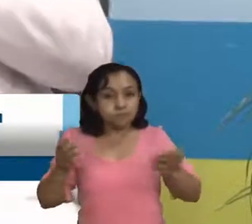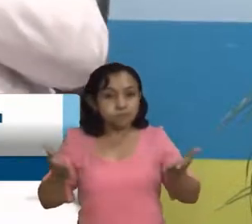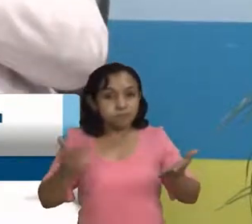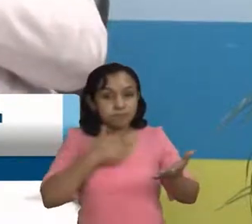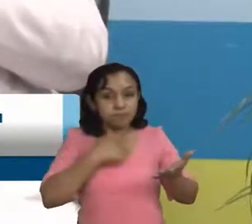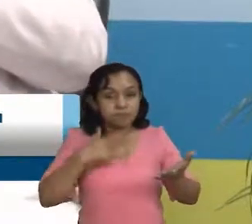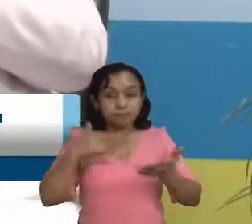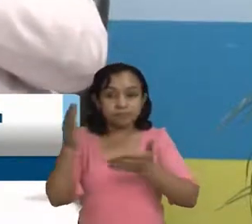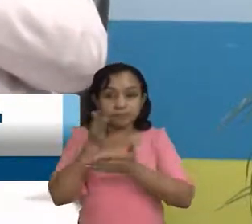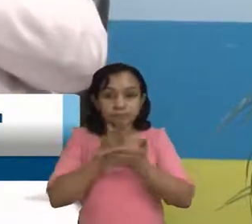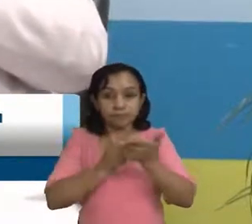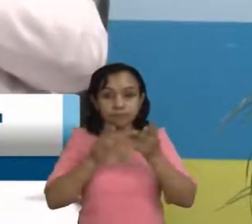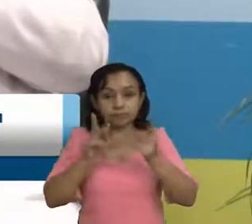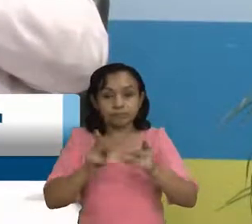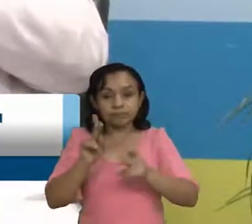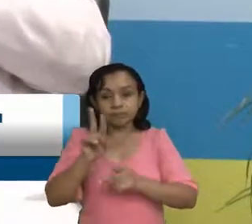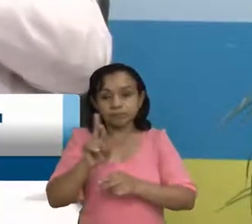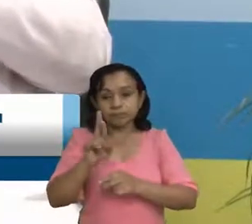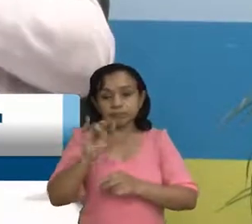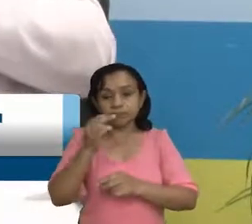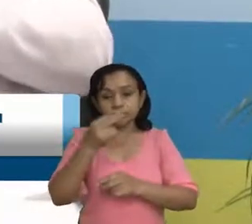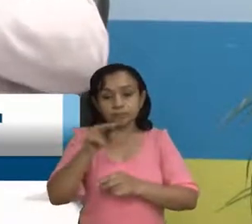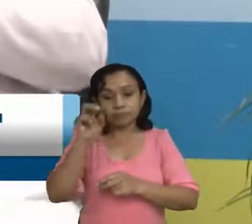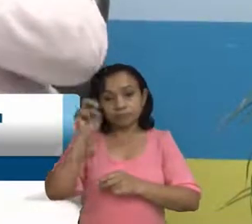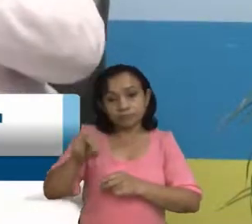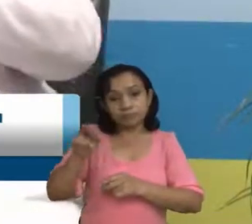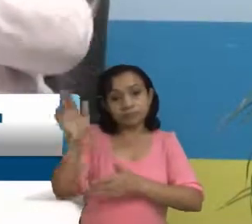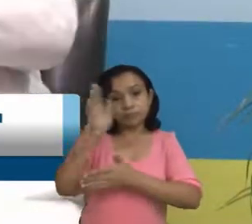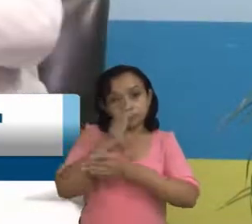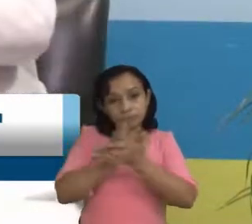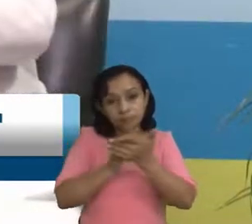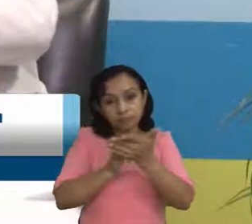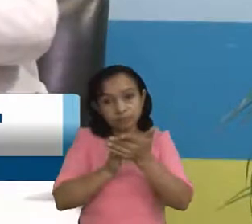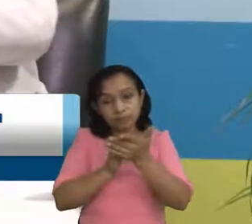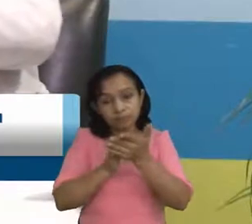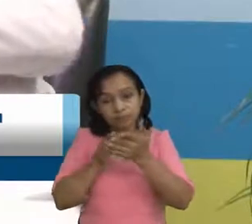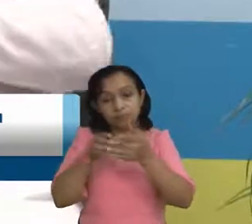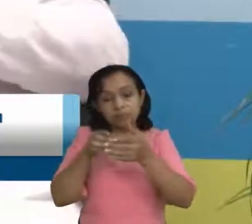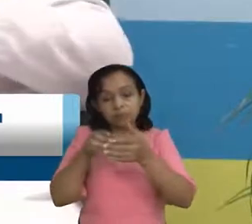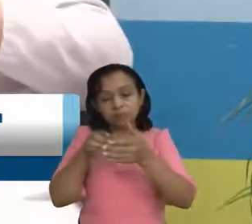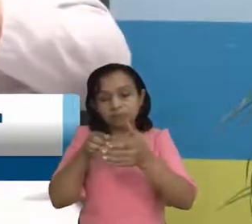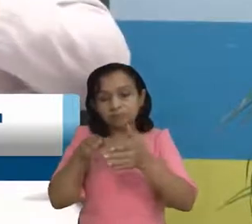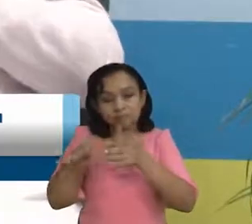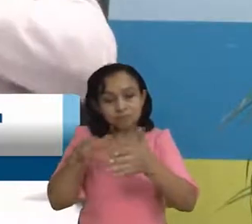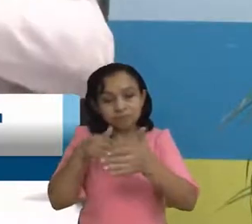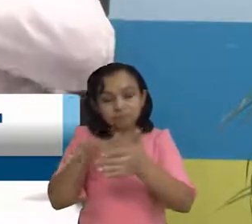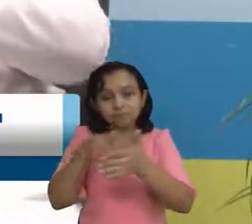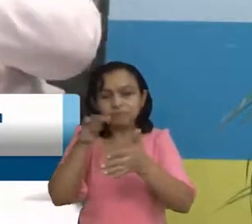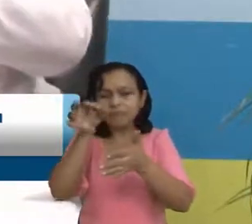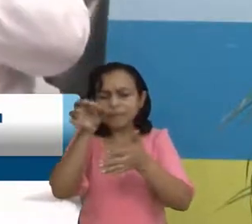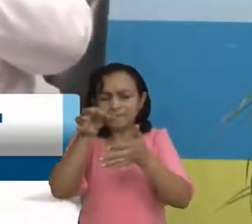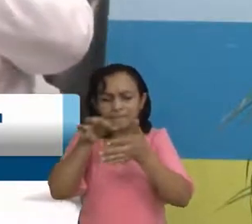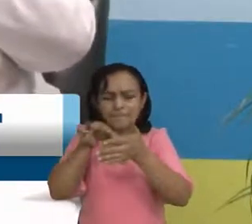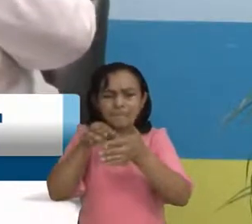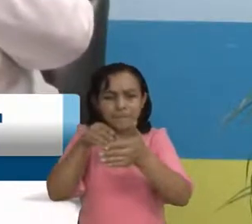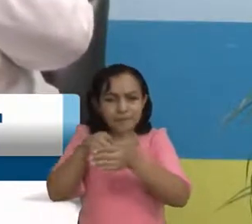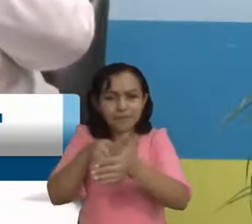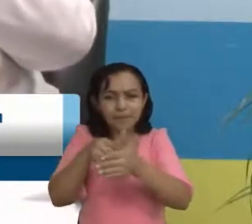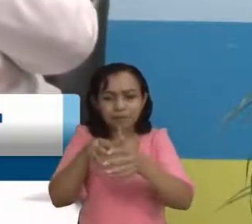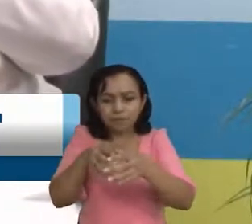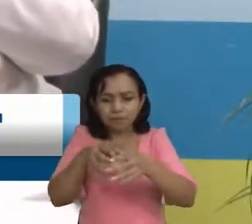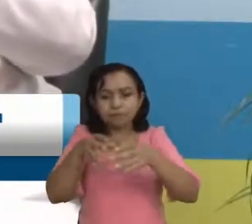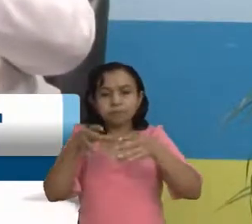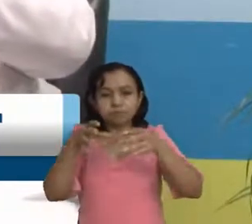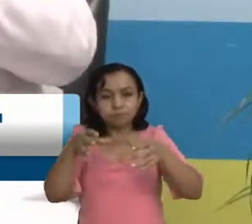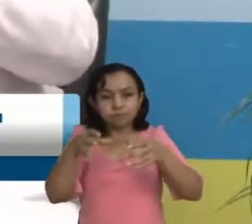algunas veces el riñón logra, ¿verdad?, lo que es una semiobstrucción con eso. O sea, tenés el cálculo, pero del ensanchamiento que